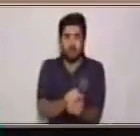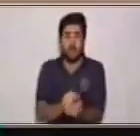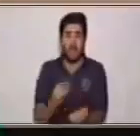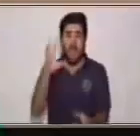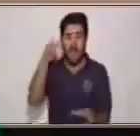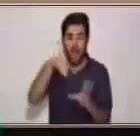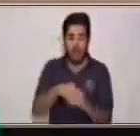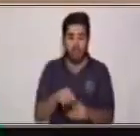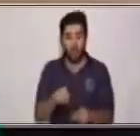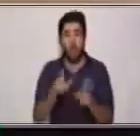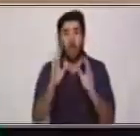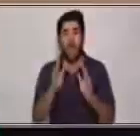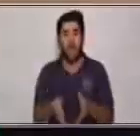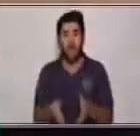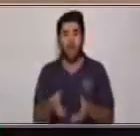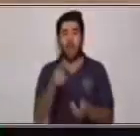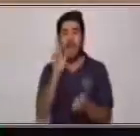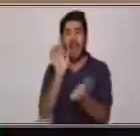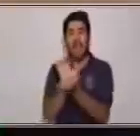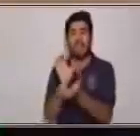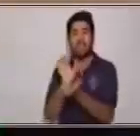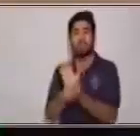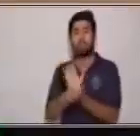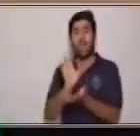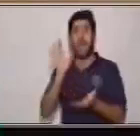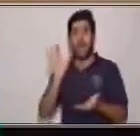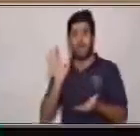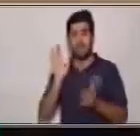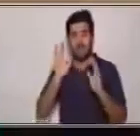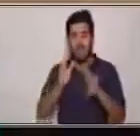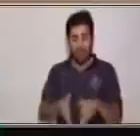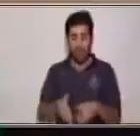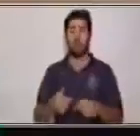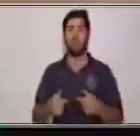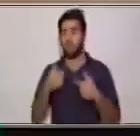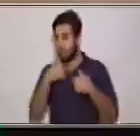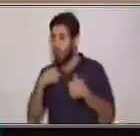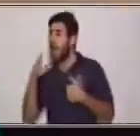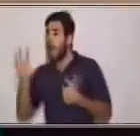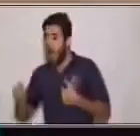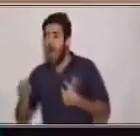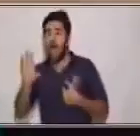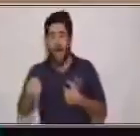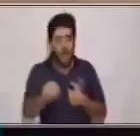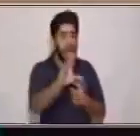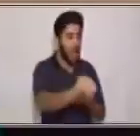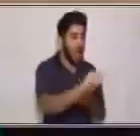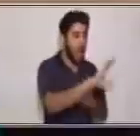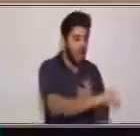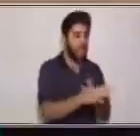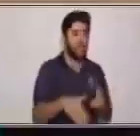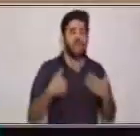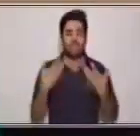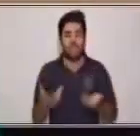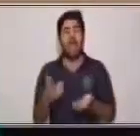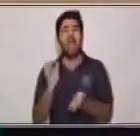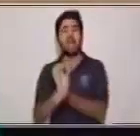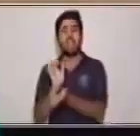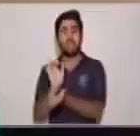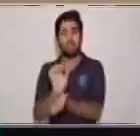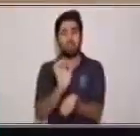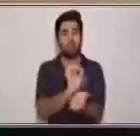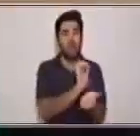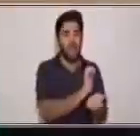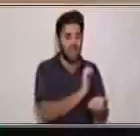esperanza. Entonces Pandora se dedicó a ofrecer la esperanza a los hombres, con el fin de ayudarles a soportar los males